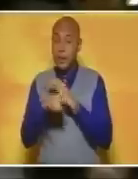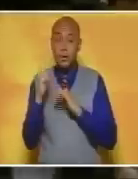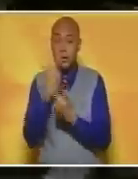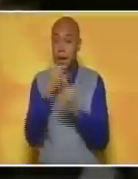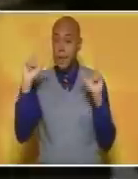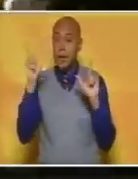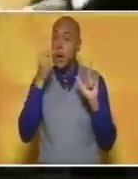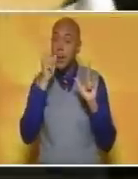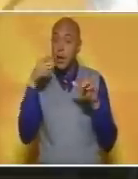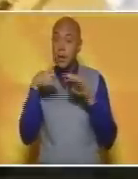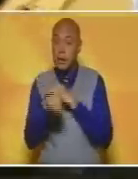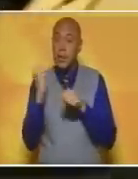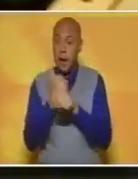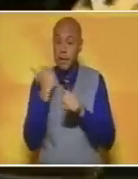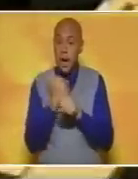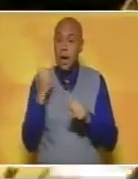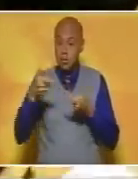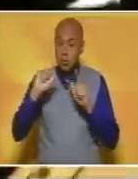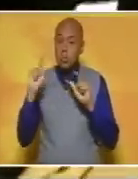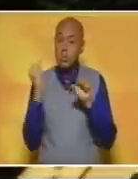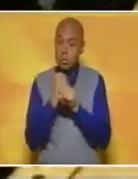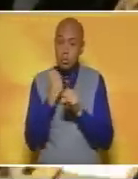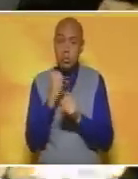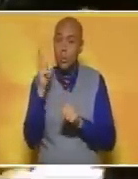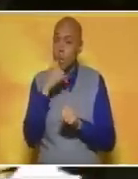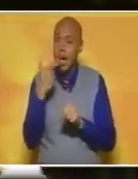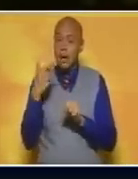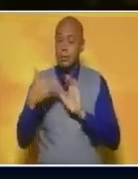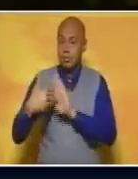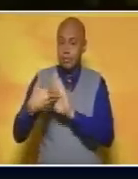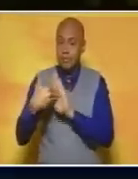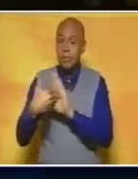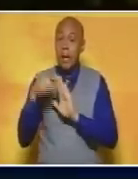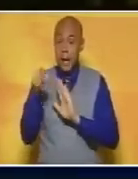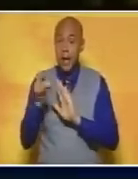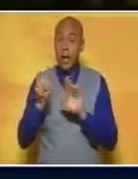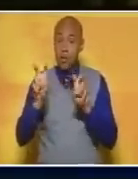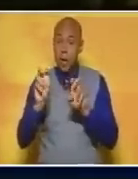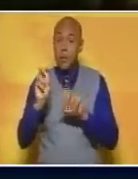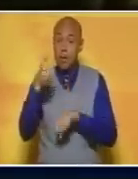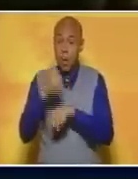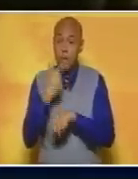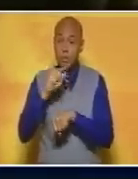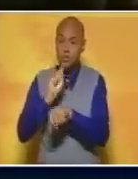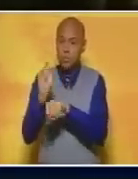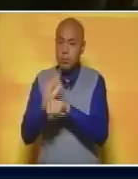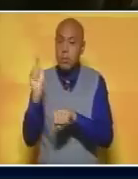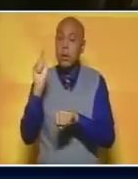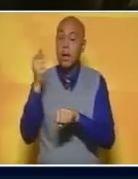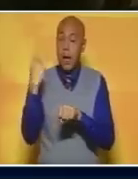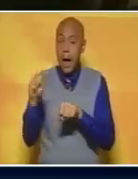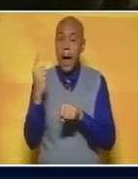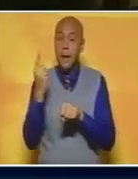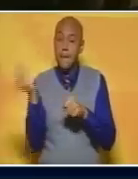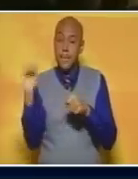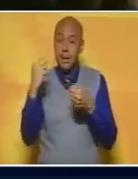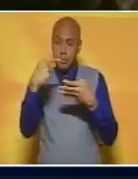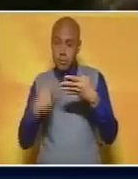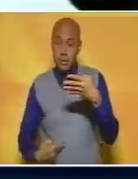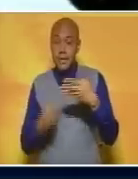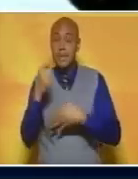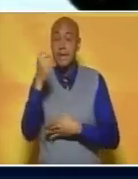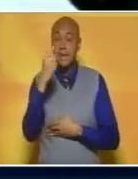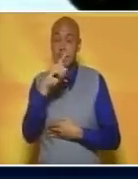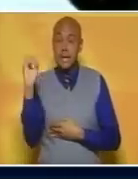libremente al hemiciclo para desempeñar efectivamente sus funciones. Señalaron que estas nuevas acusaciones se suman a una lista de más de 100 casos